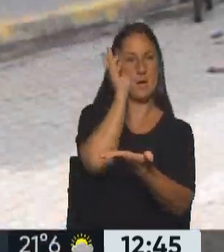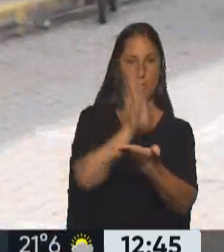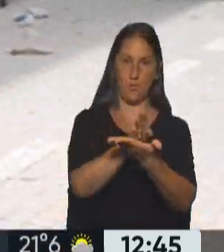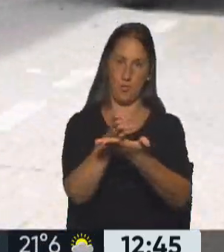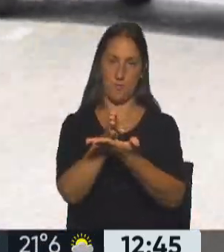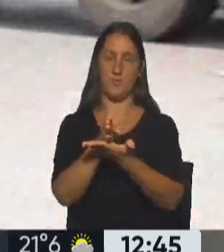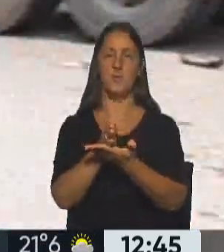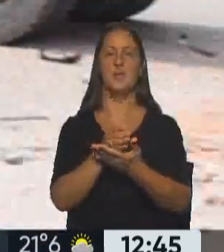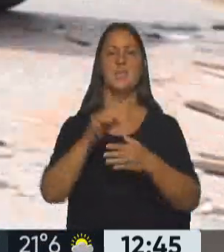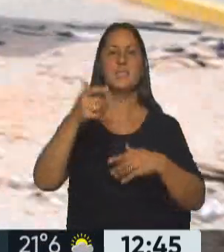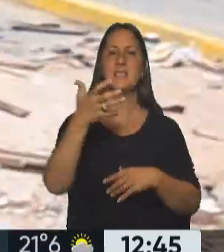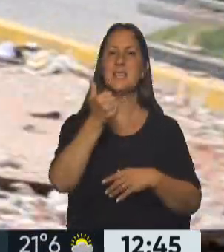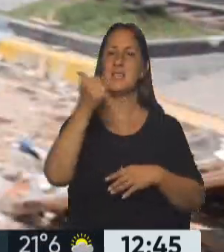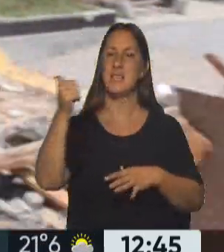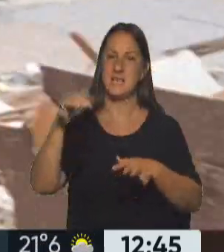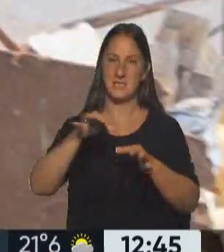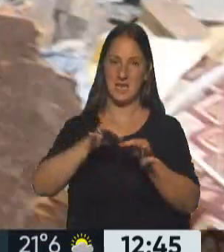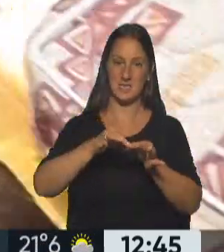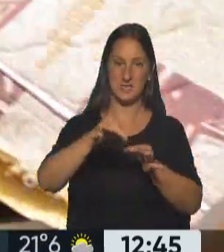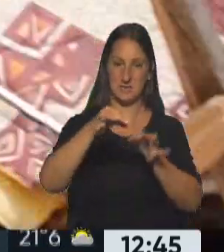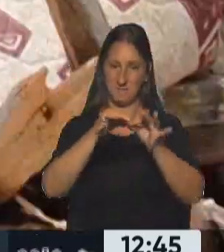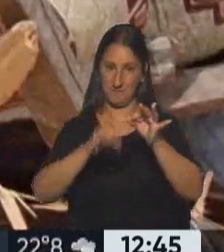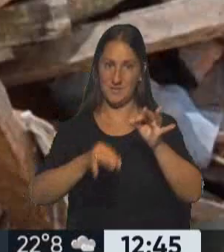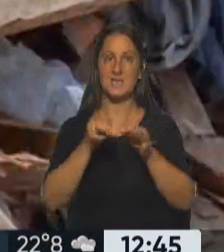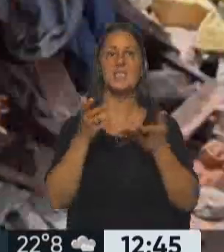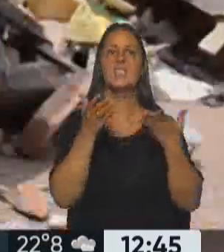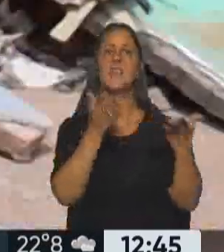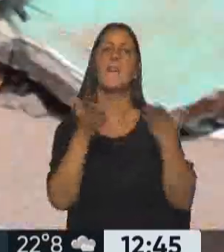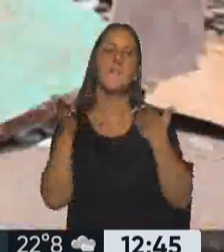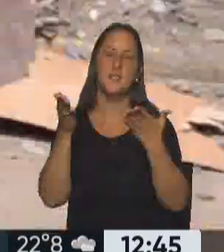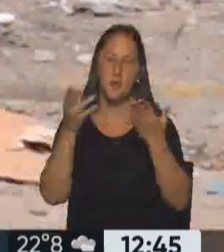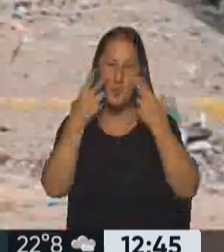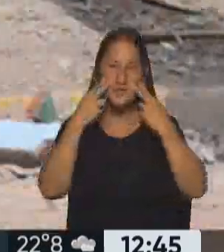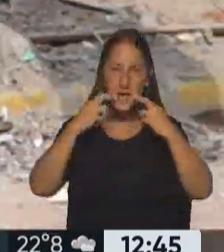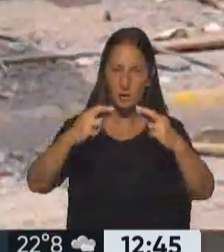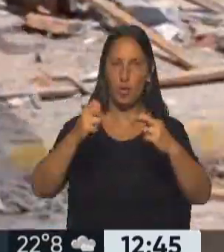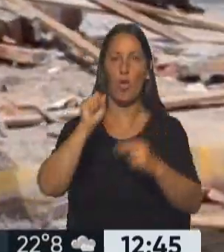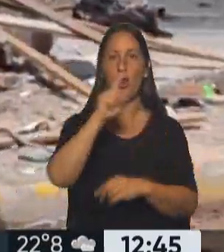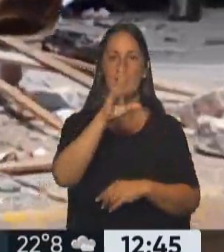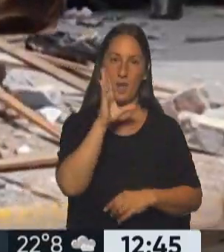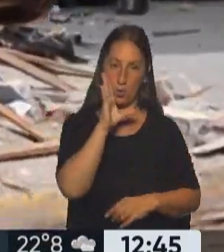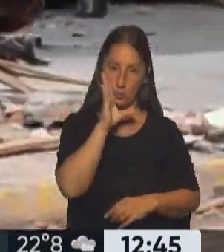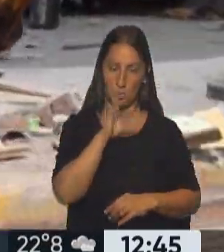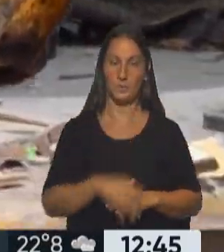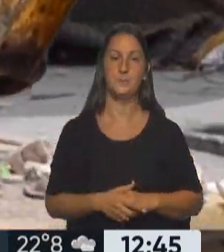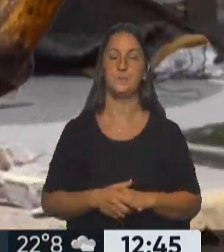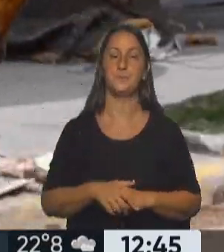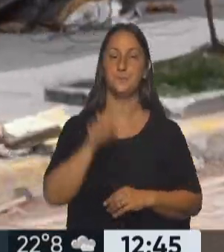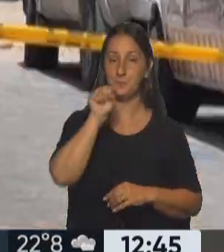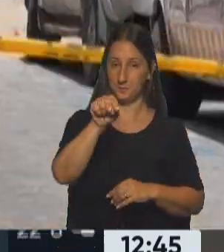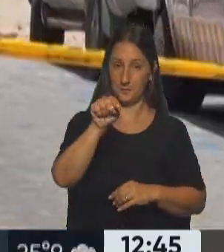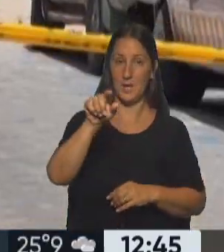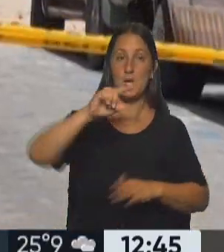profundidad de 66 kilómetros, según el Servicio Geológico de los Estados Unidos. El centro histórico de esta